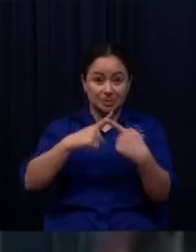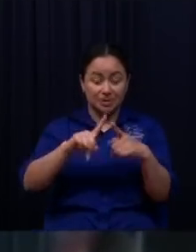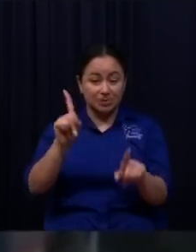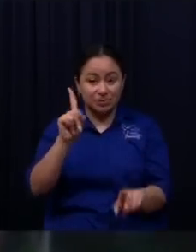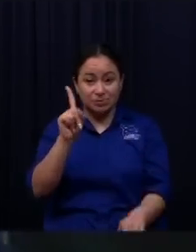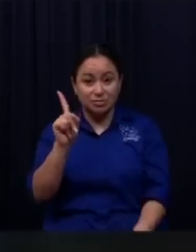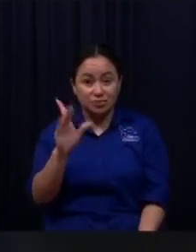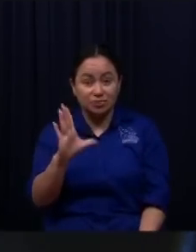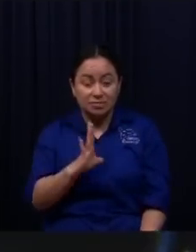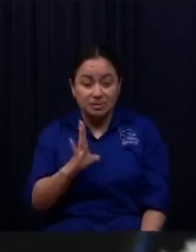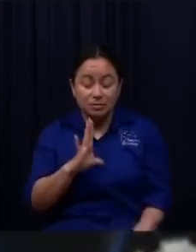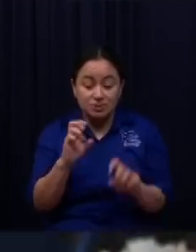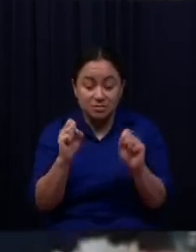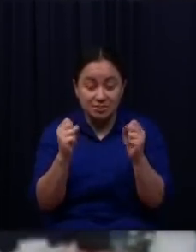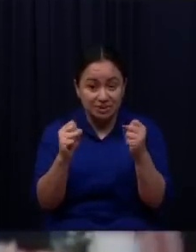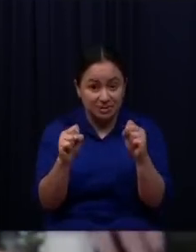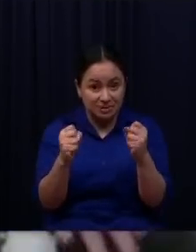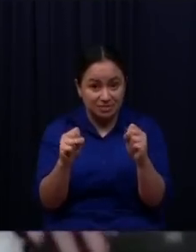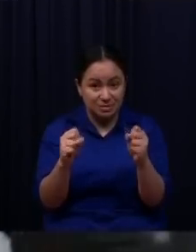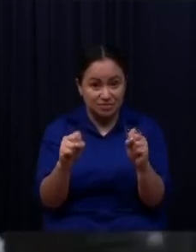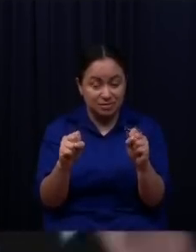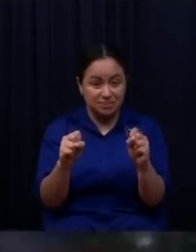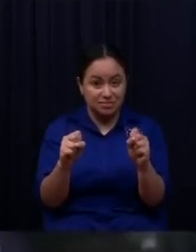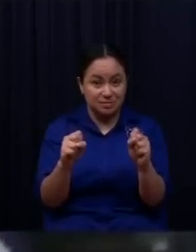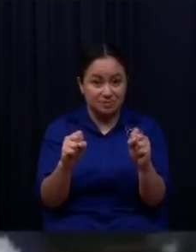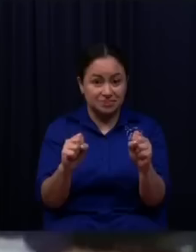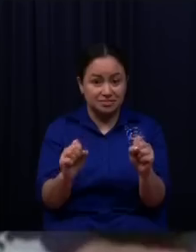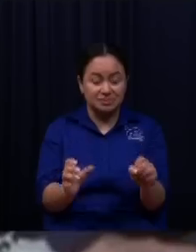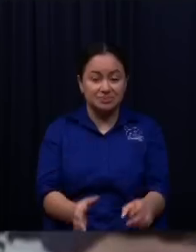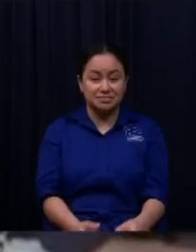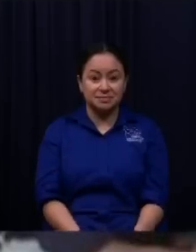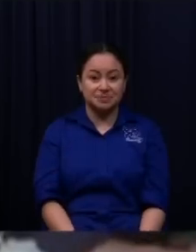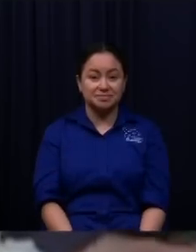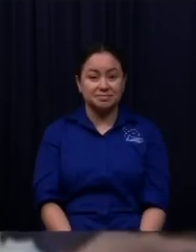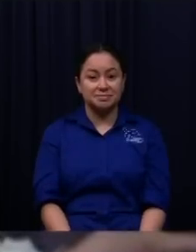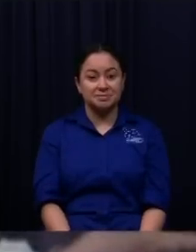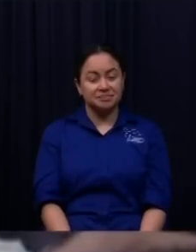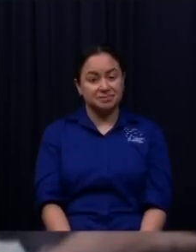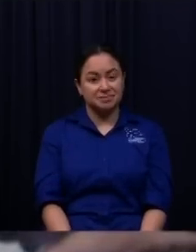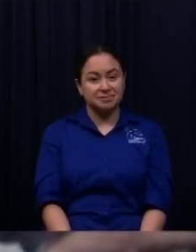Porque si hubiese habido creación, entonces ya no era creación, porque no empezó.